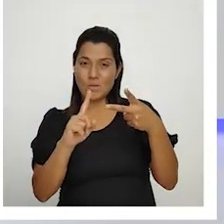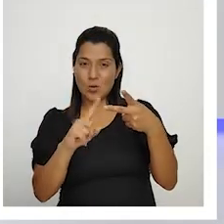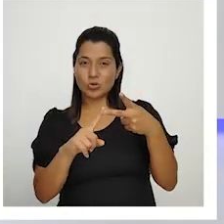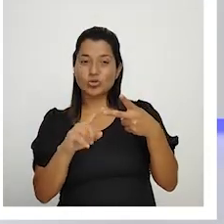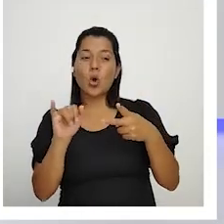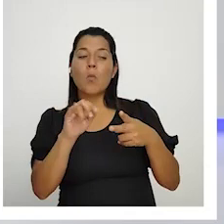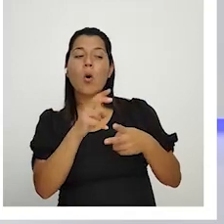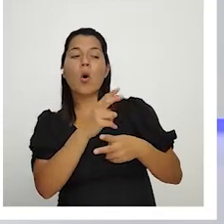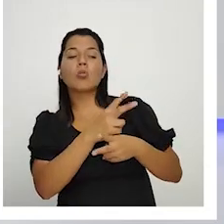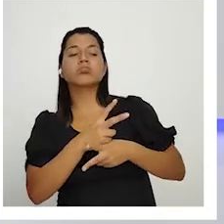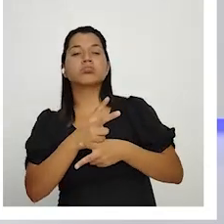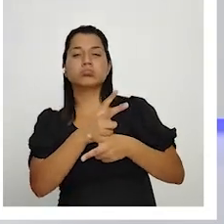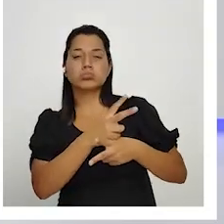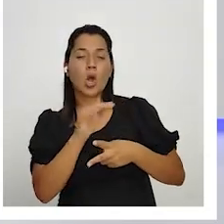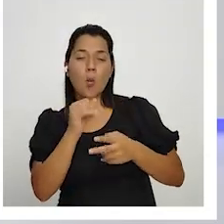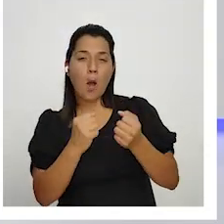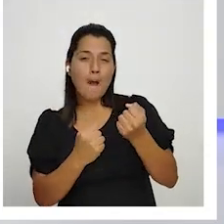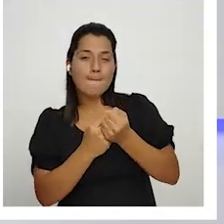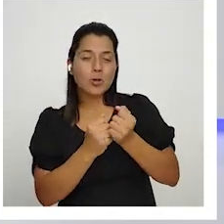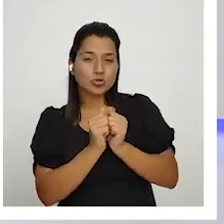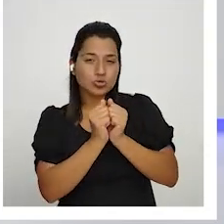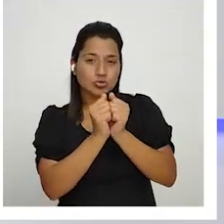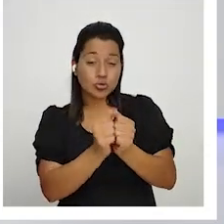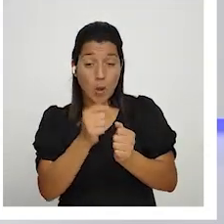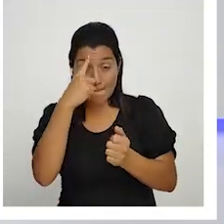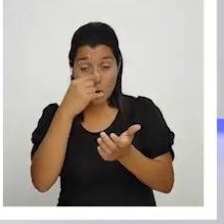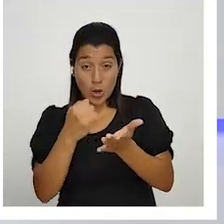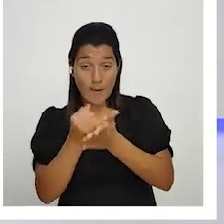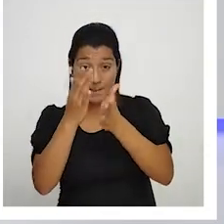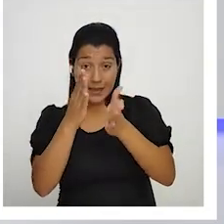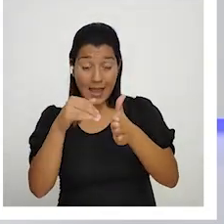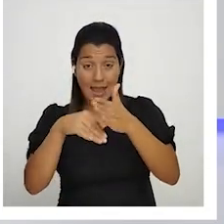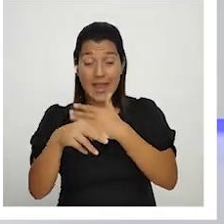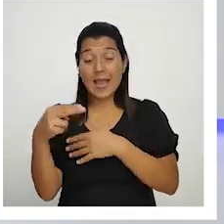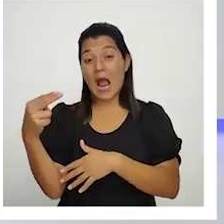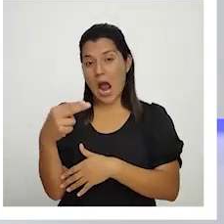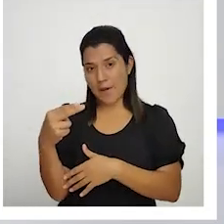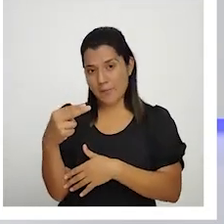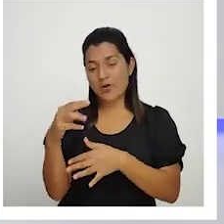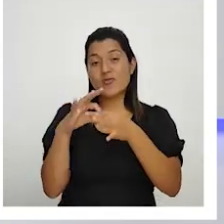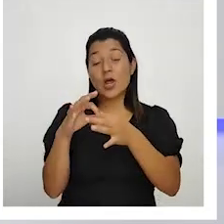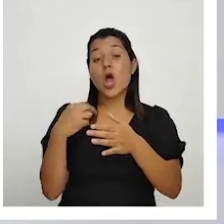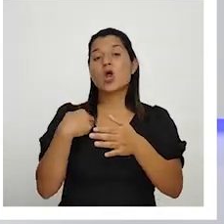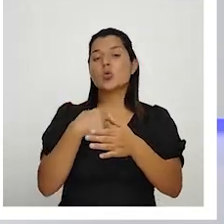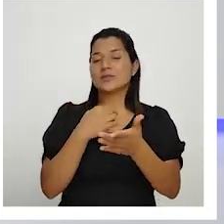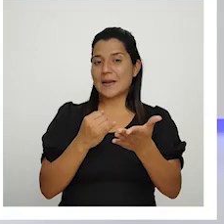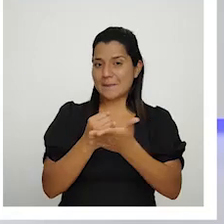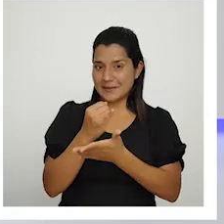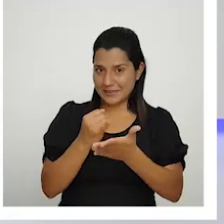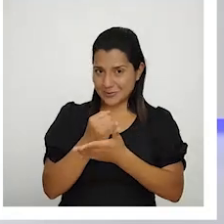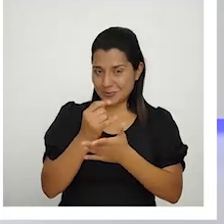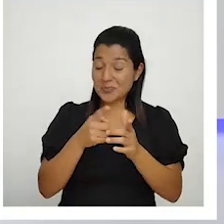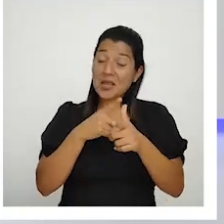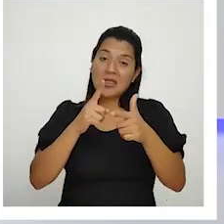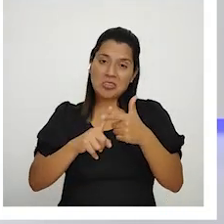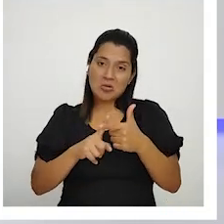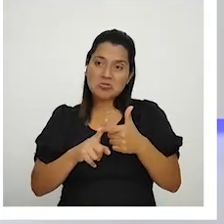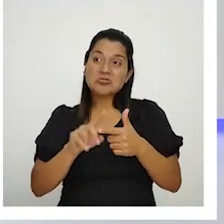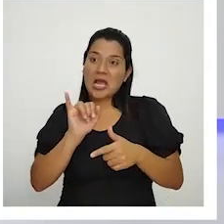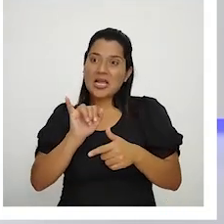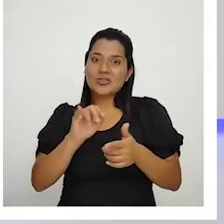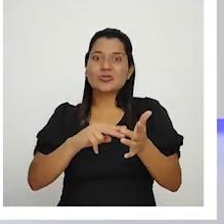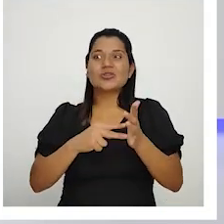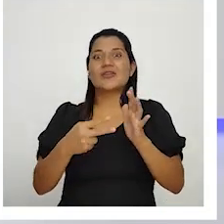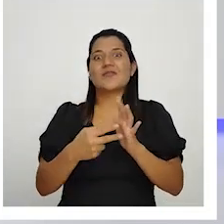monitoreo, digamos, un acompañamiento de los investigadores de Harvard sobre nuestra investigación. Entonces, bueno, eso abrió otras puertas, como